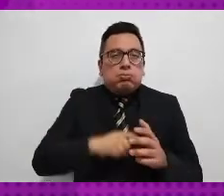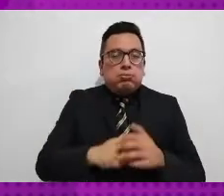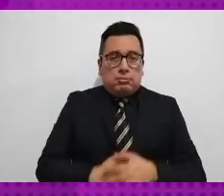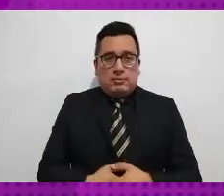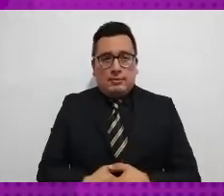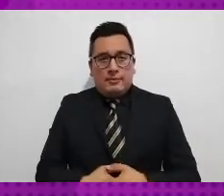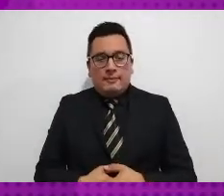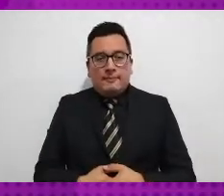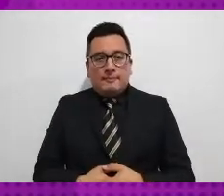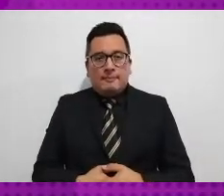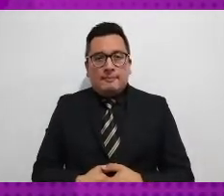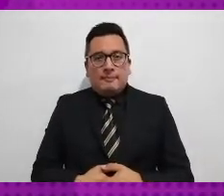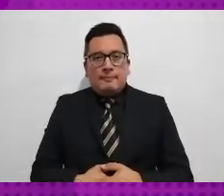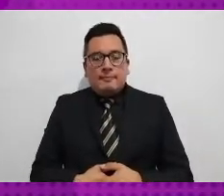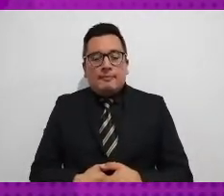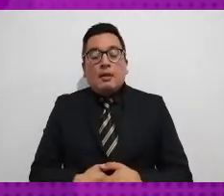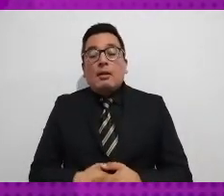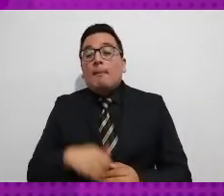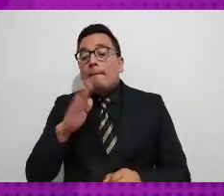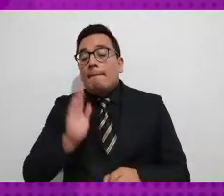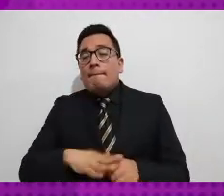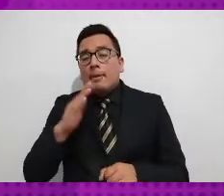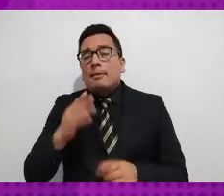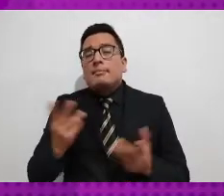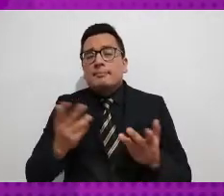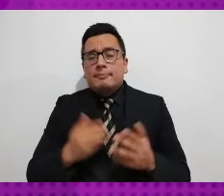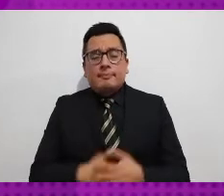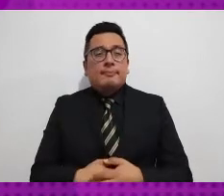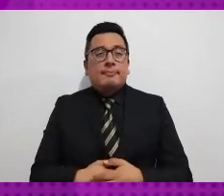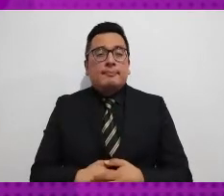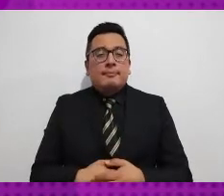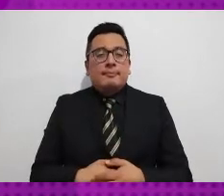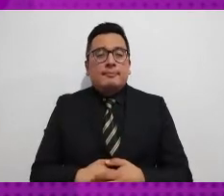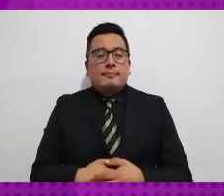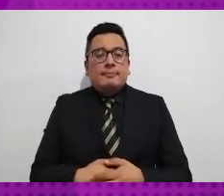vulnerabilidad. ¿Qué otras acciones tendremos que tomar en su momento? Acciones para